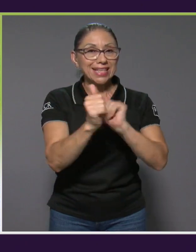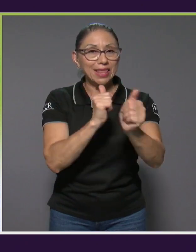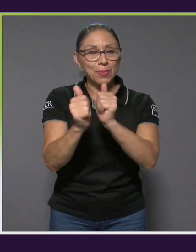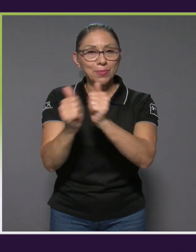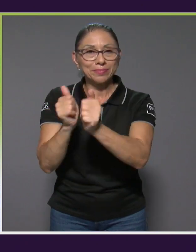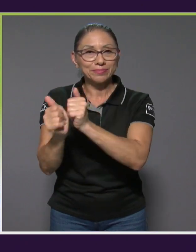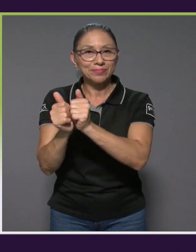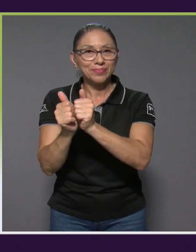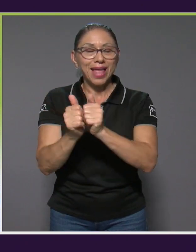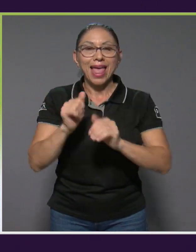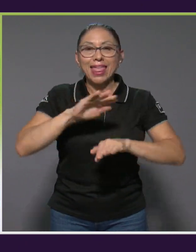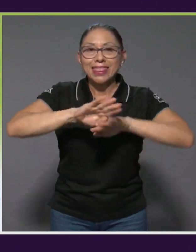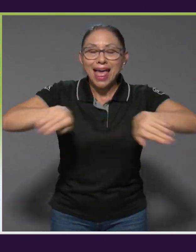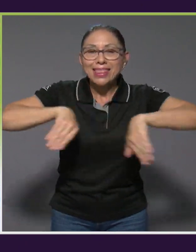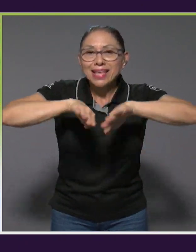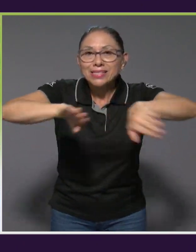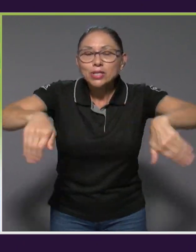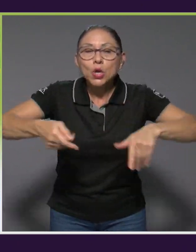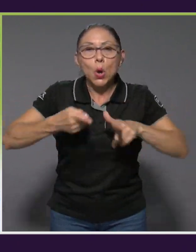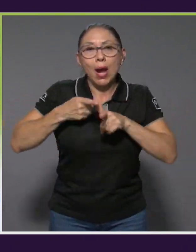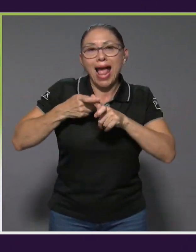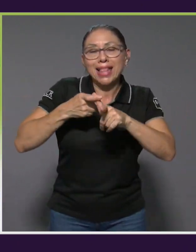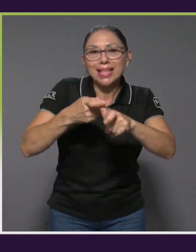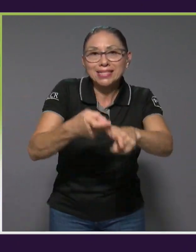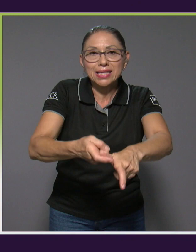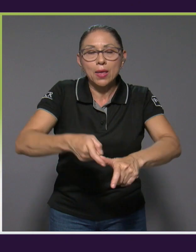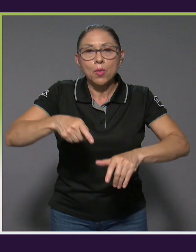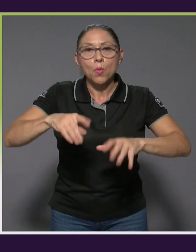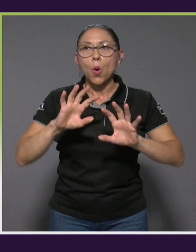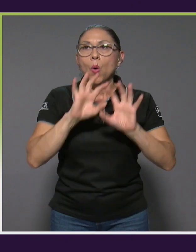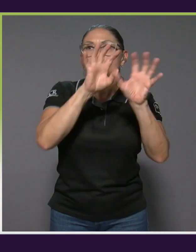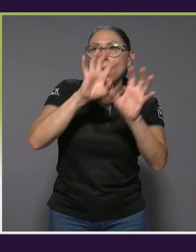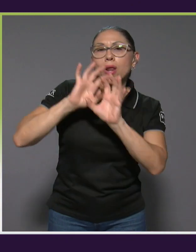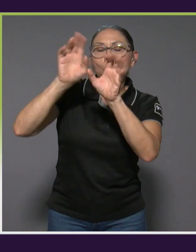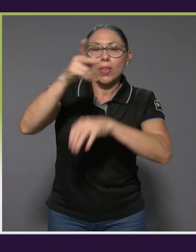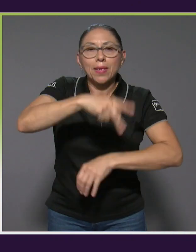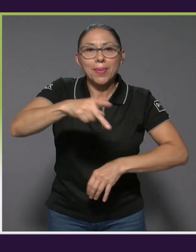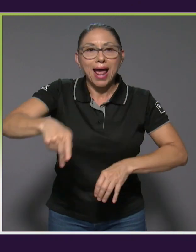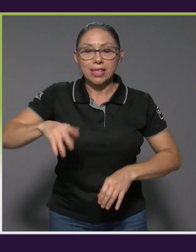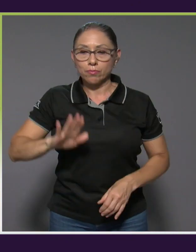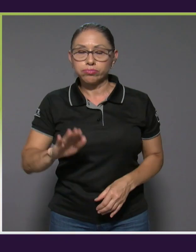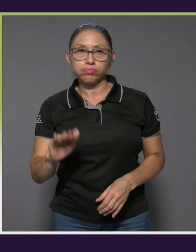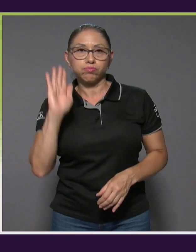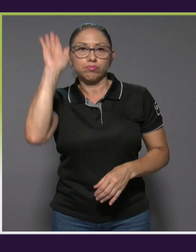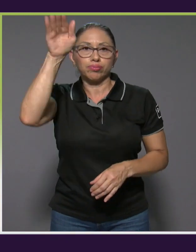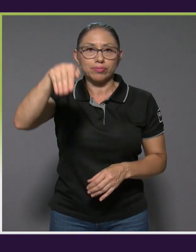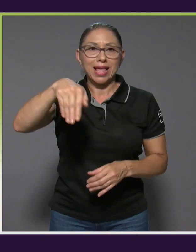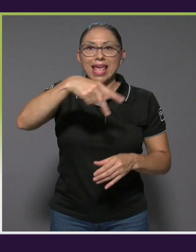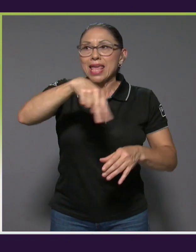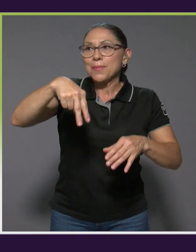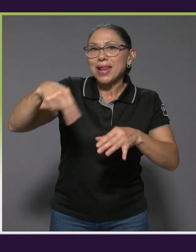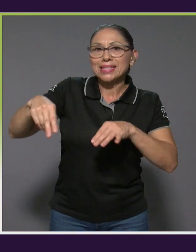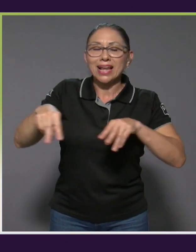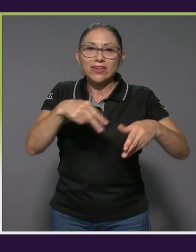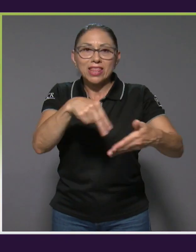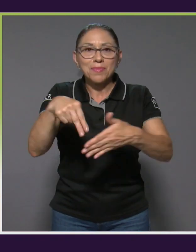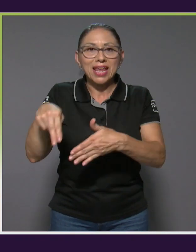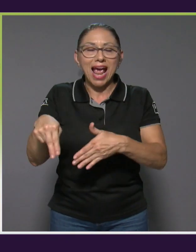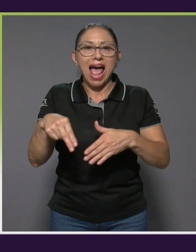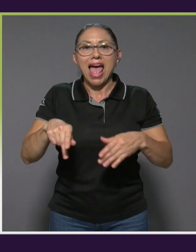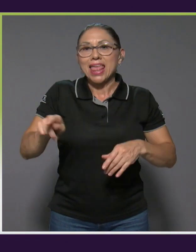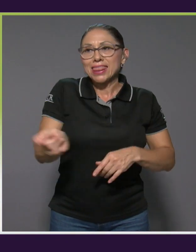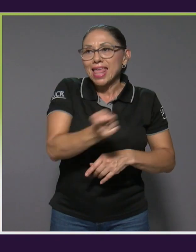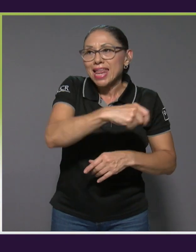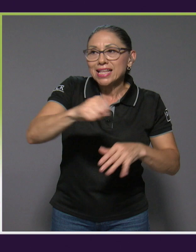deportivas: natación, atletismo, voleibol de playa, baloncesto, gimnasia rítmica, tenis de campo,